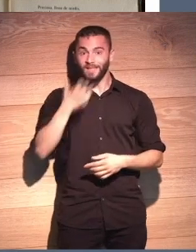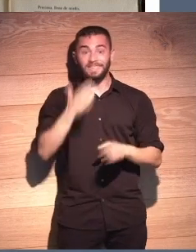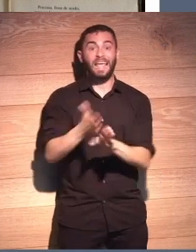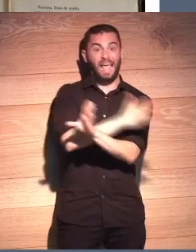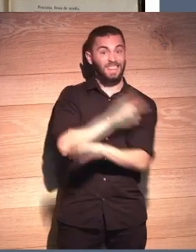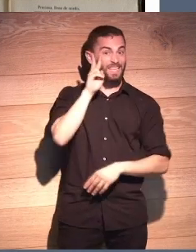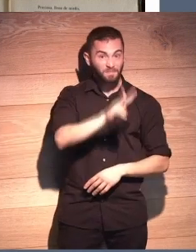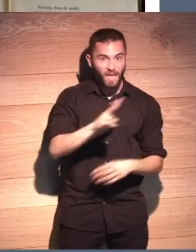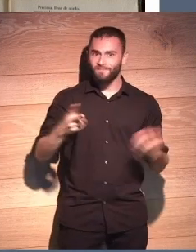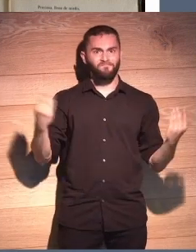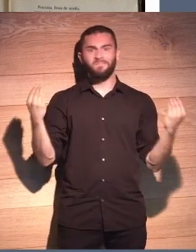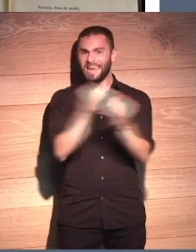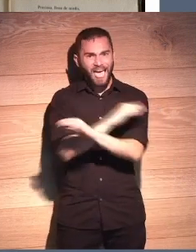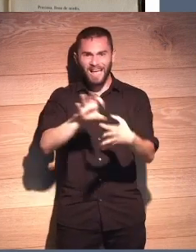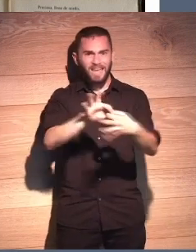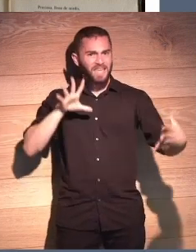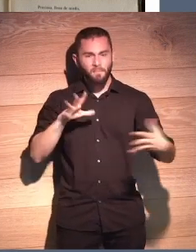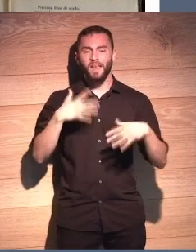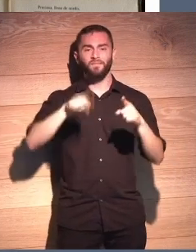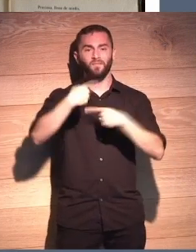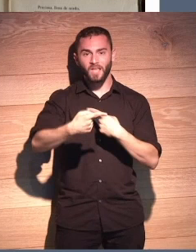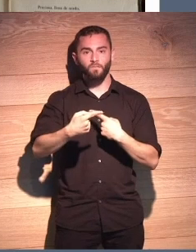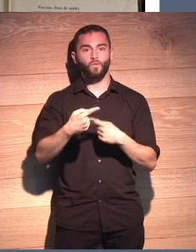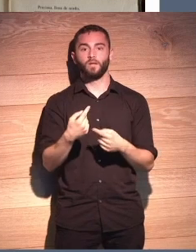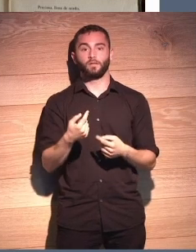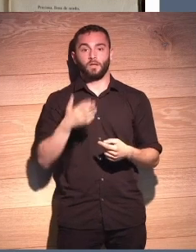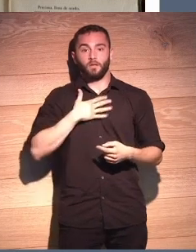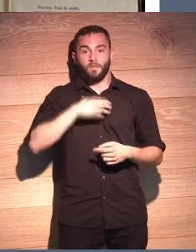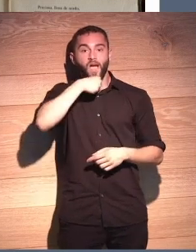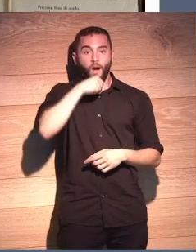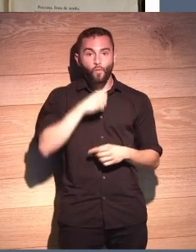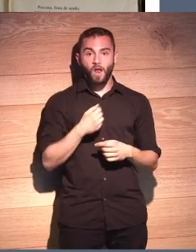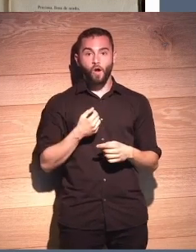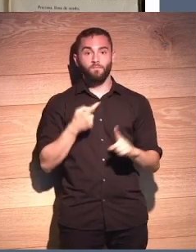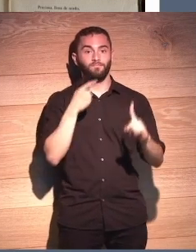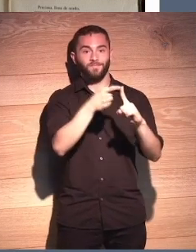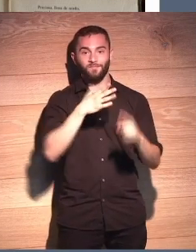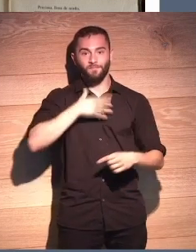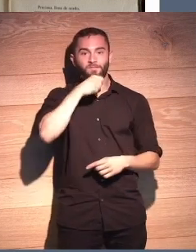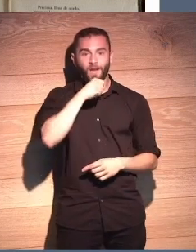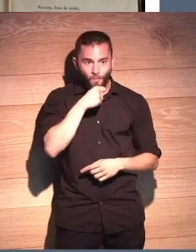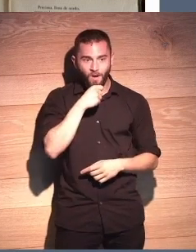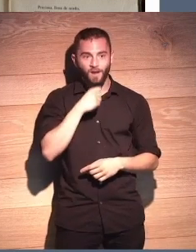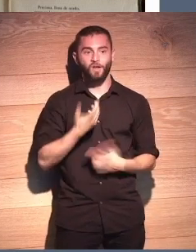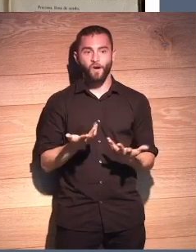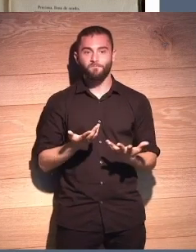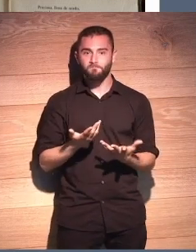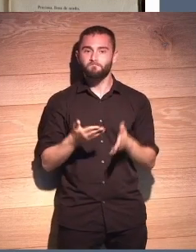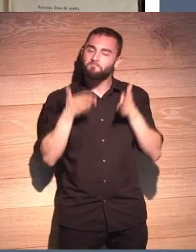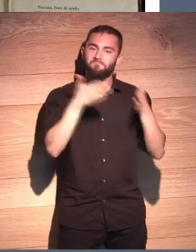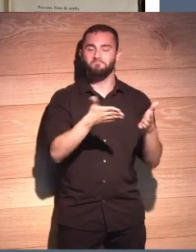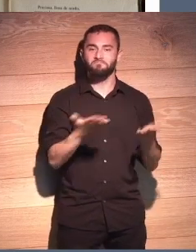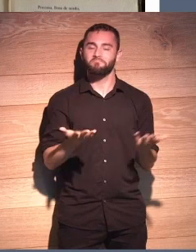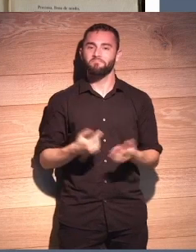escrito, no tiene nada que ver. Y luego se los dedica, pone a mi abuelo, se los dedica y pone valen las correcciones. Me parecía que es